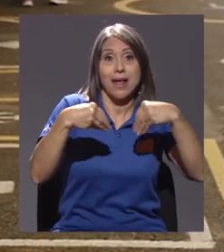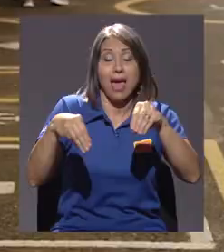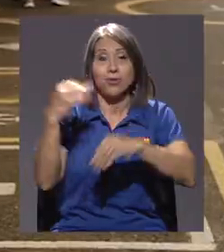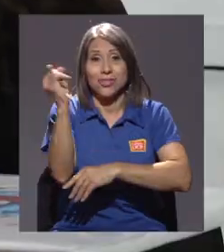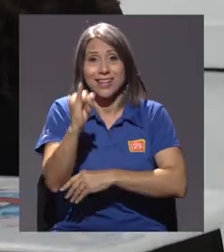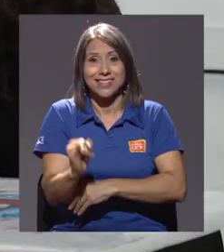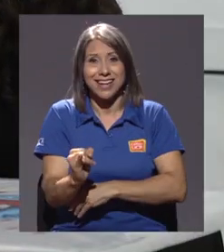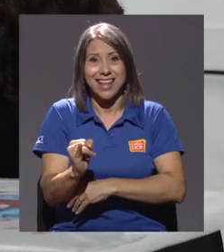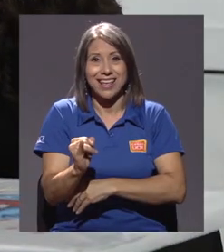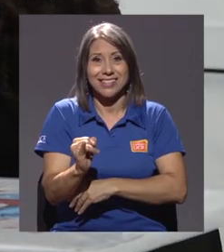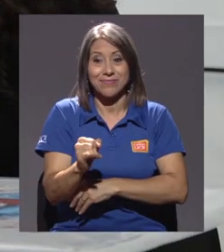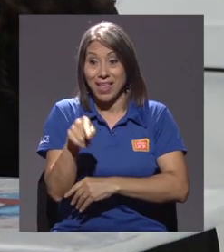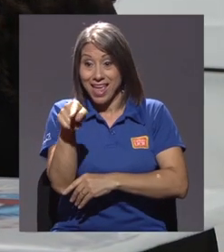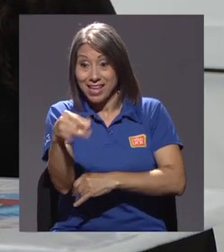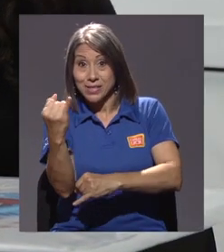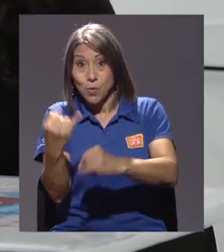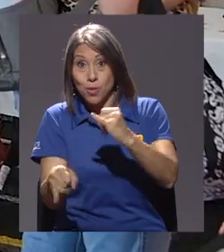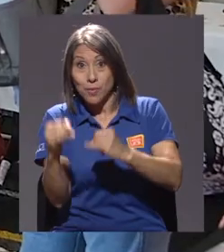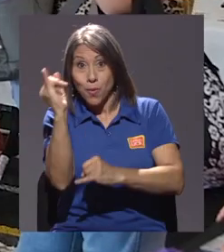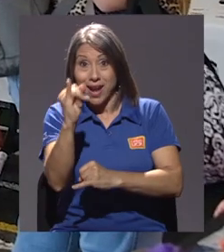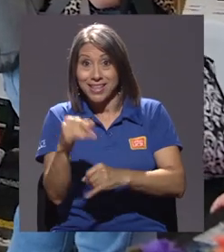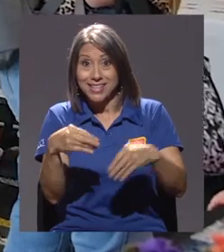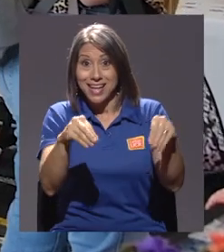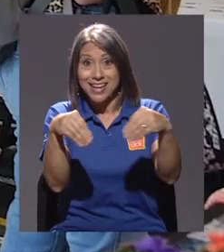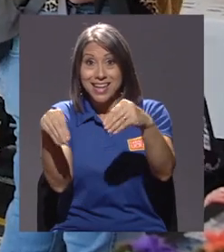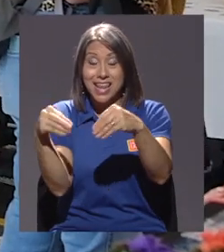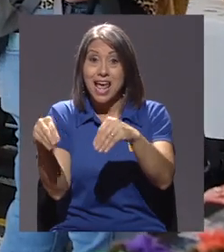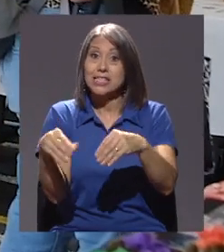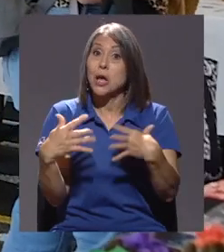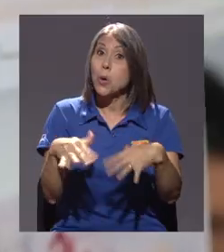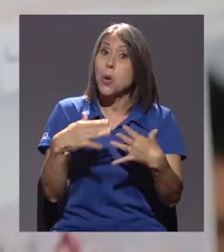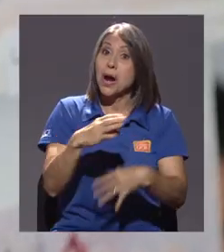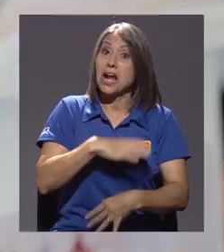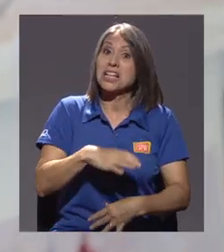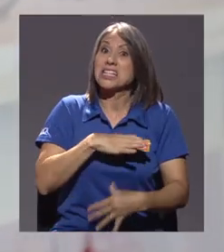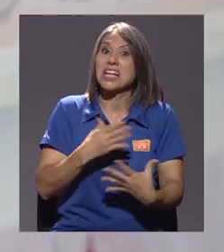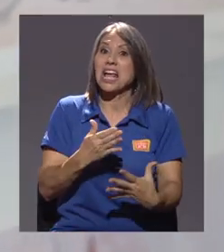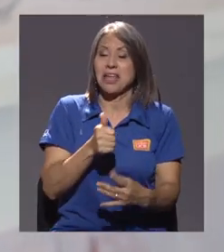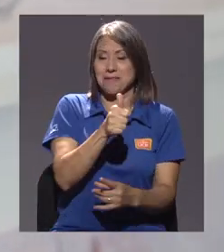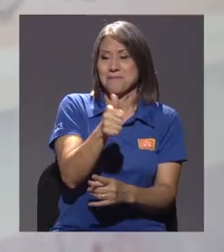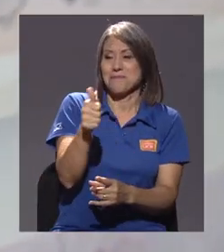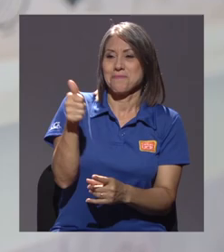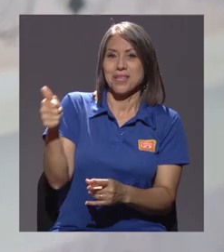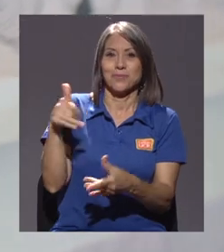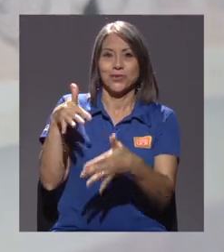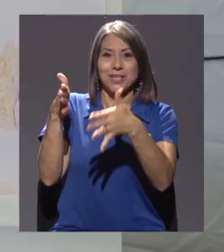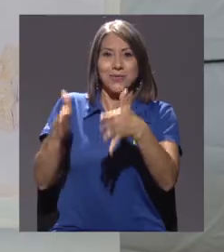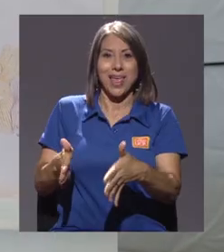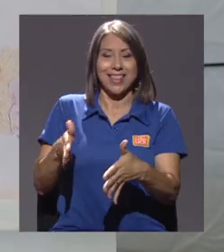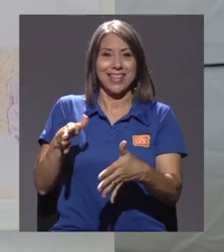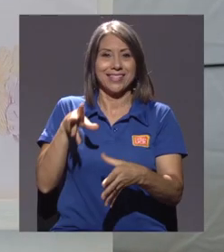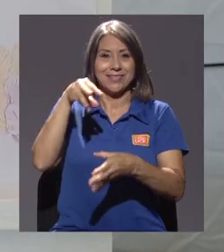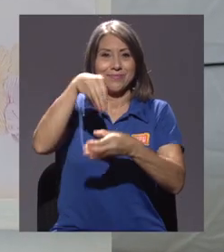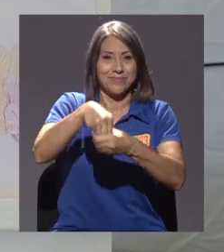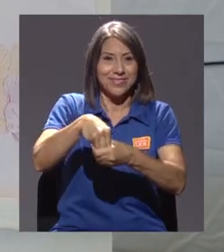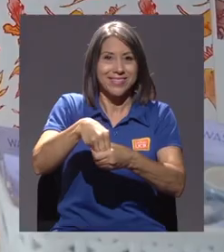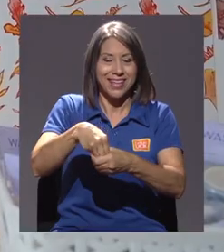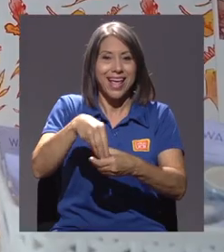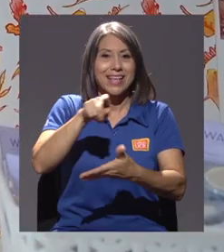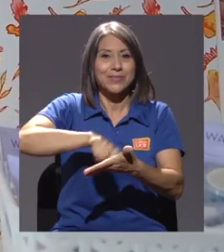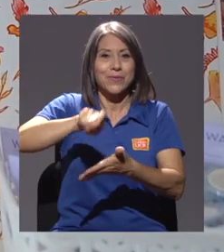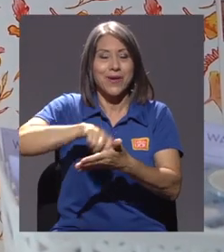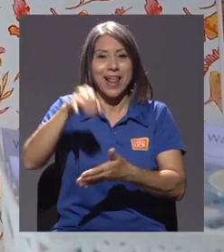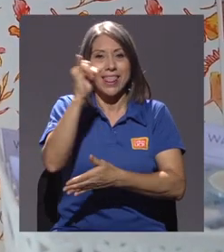artesanías. Este último tuvo la particularidad de estar conformado por los mismos estudiantes de la Escuela de Artes